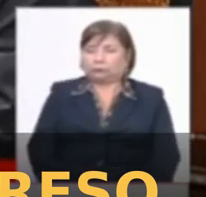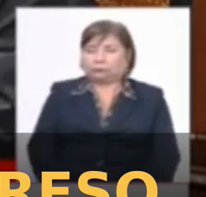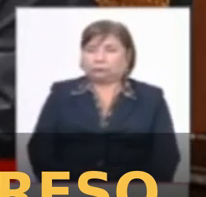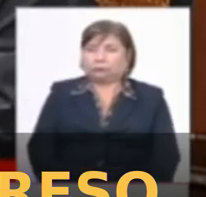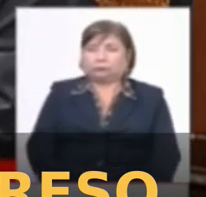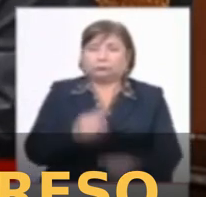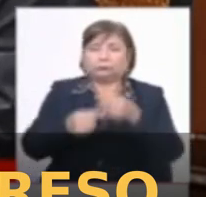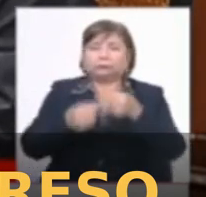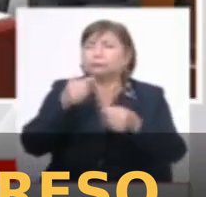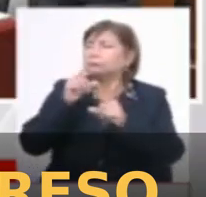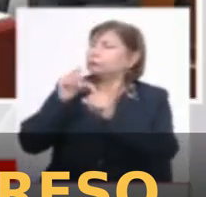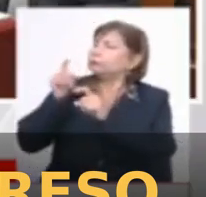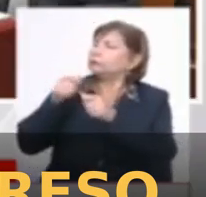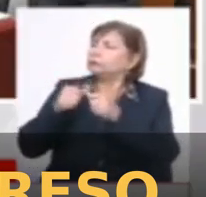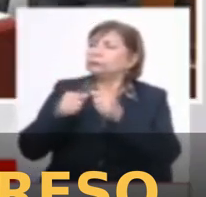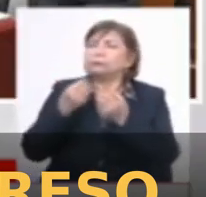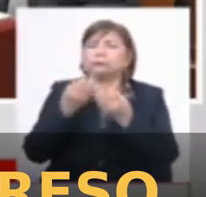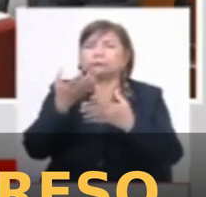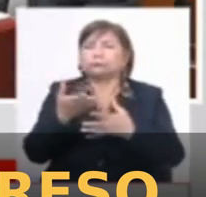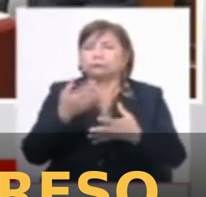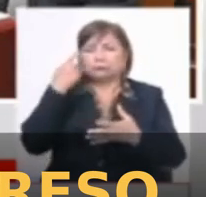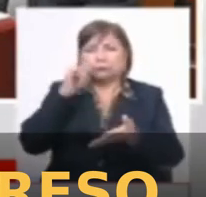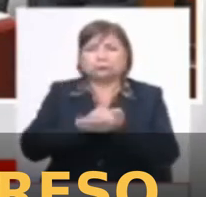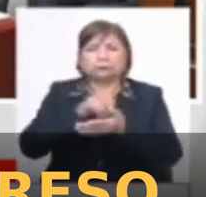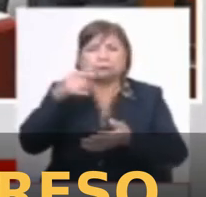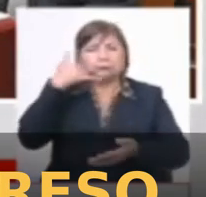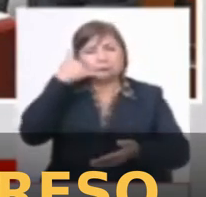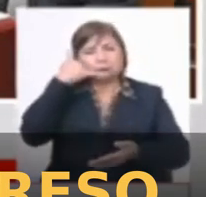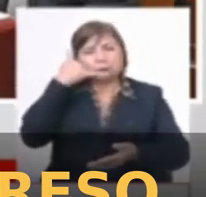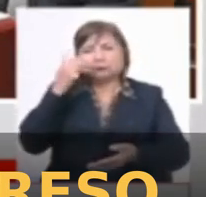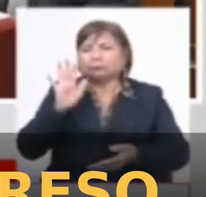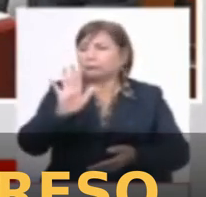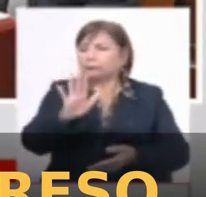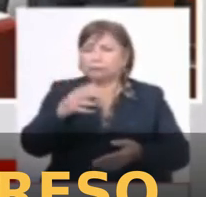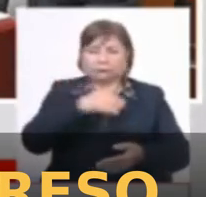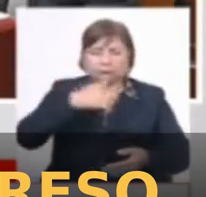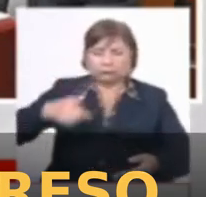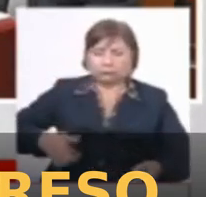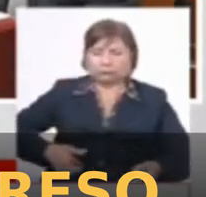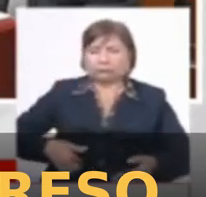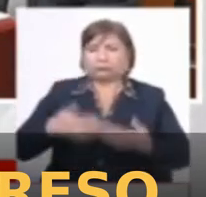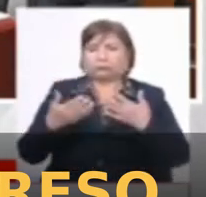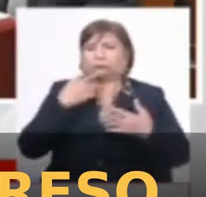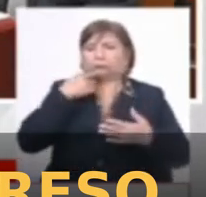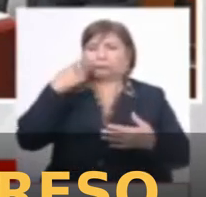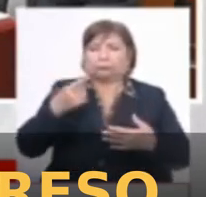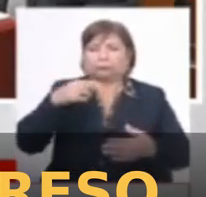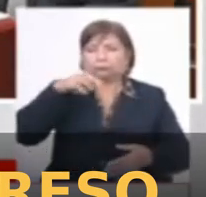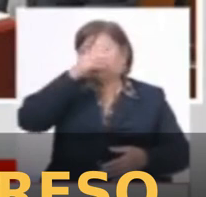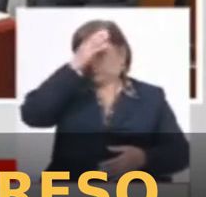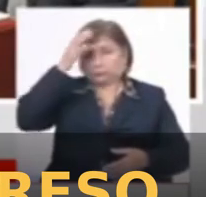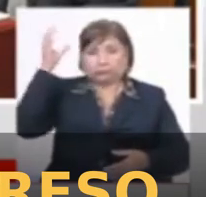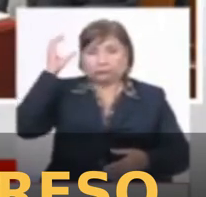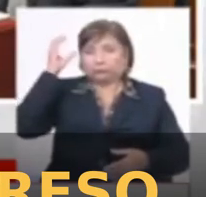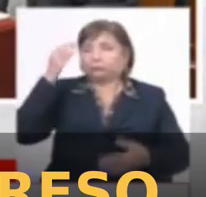¿Cuál de los números indicados utilizó para llamar o recibir llamadas del presidente de la República, José Pedro Castillo